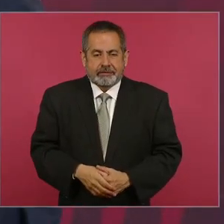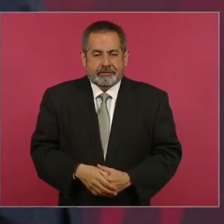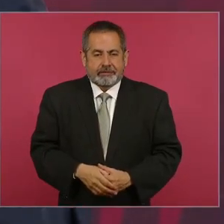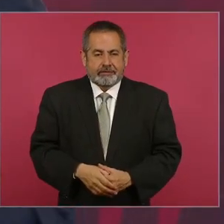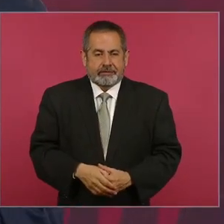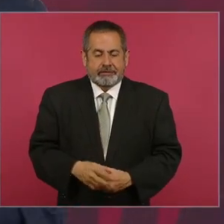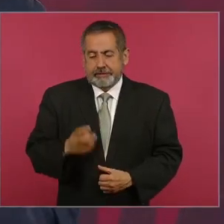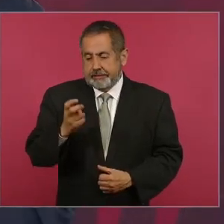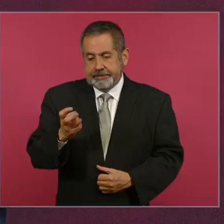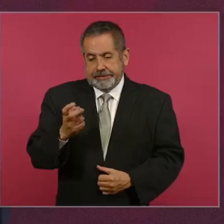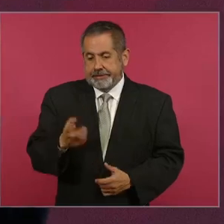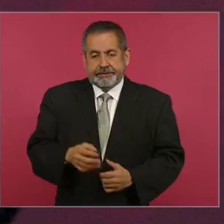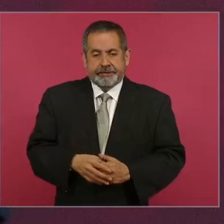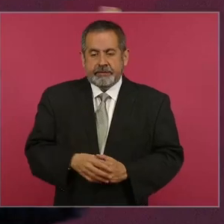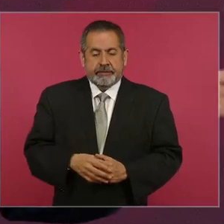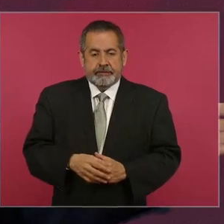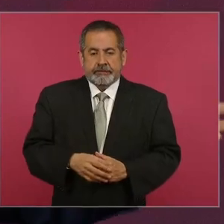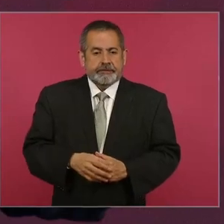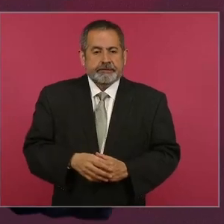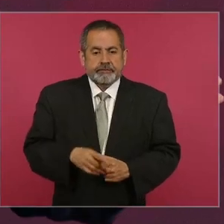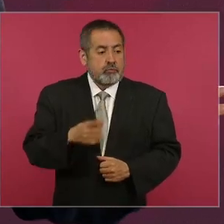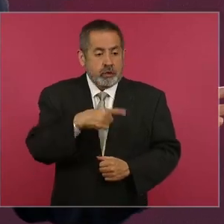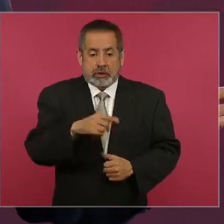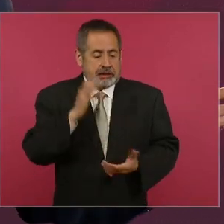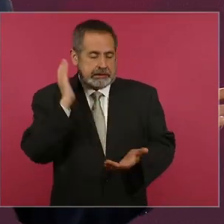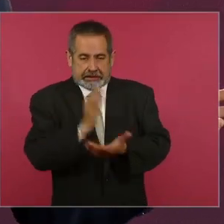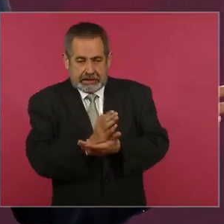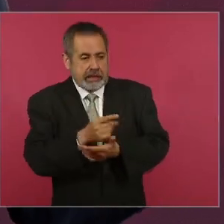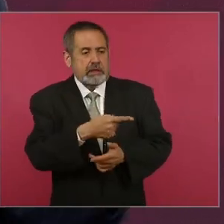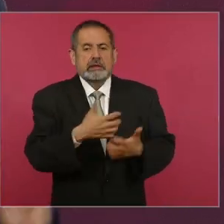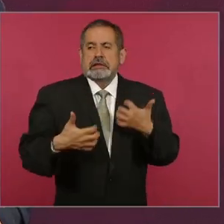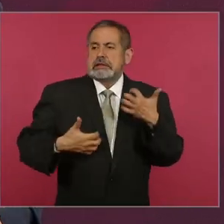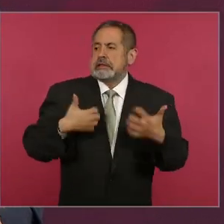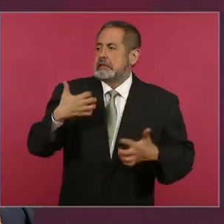Eso es lo que los tiene molestos.